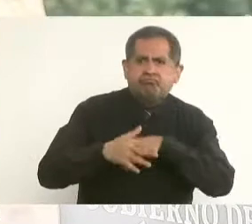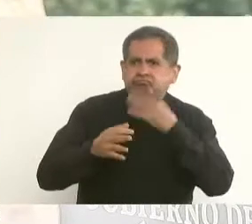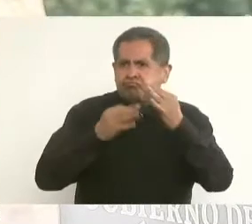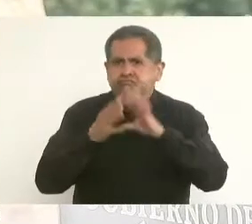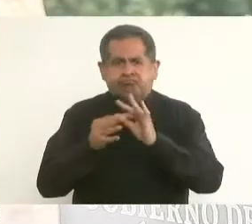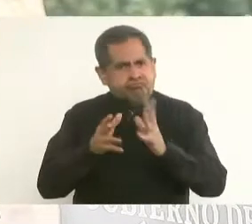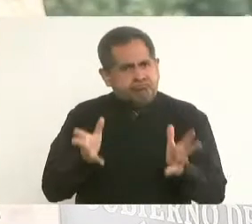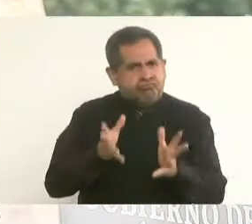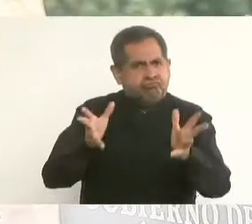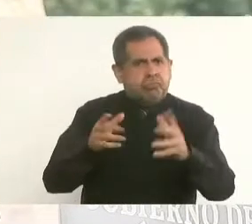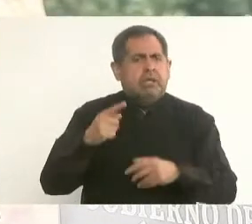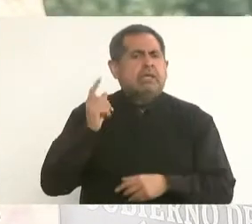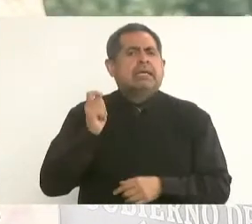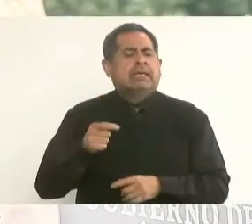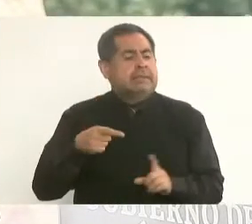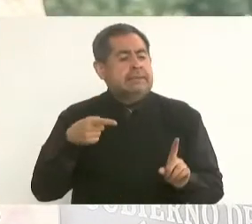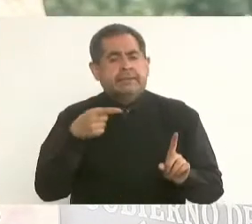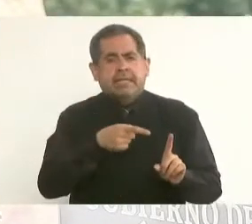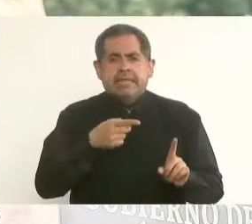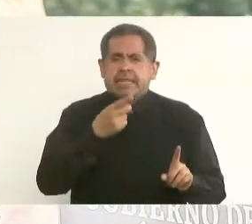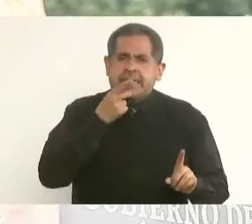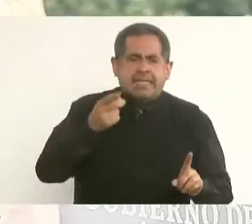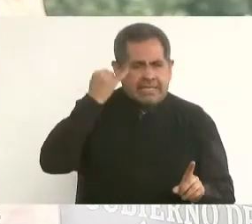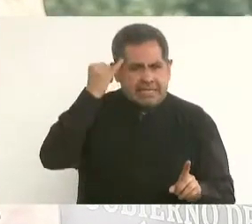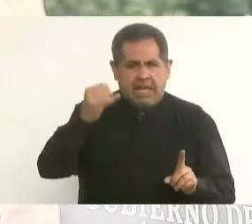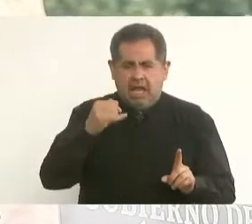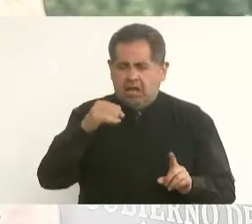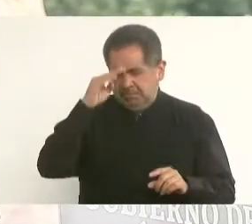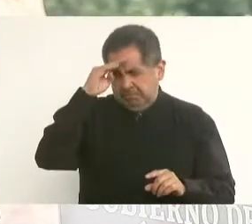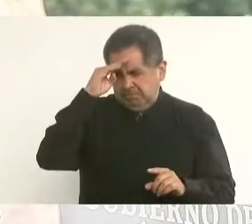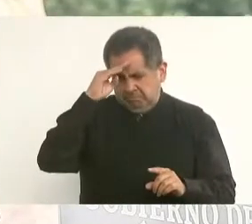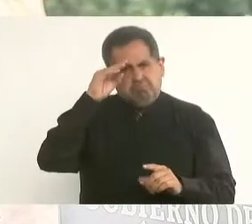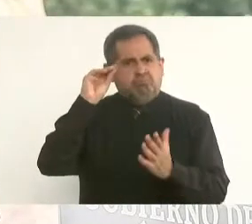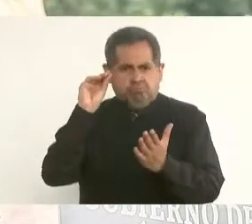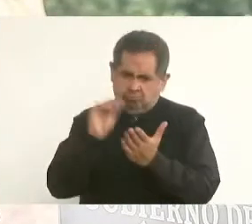que se elaborara la Constitución